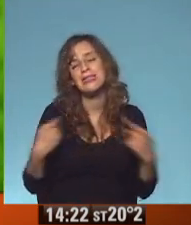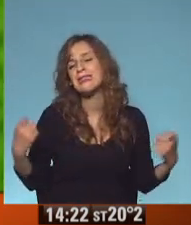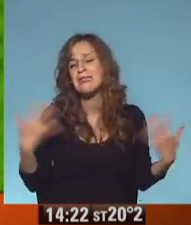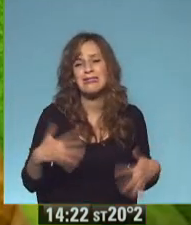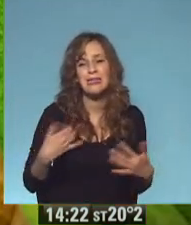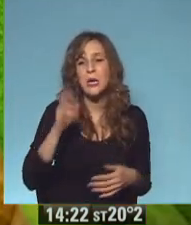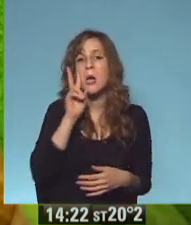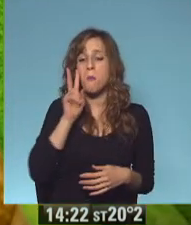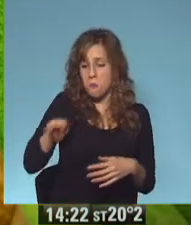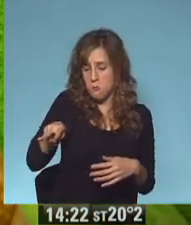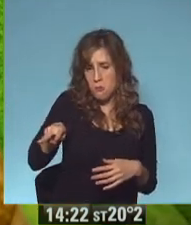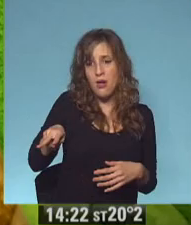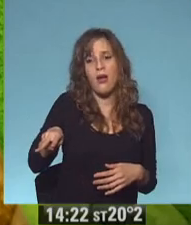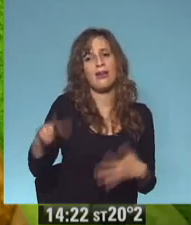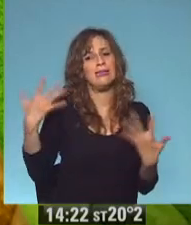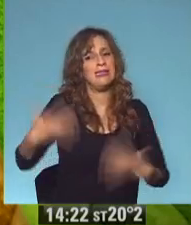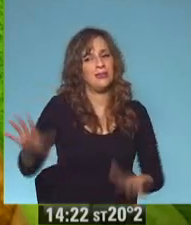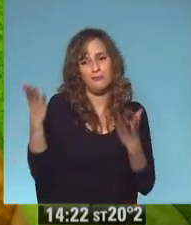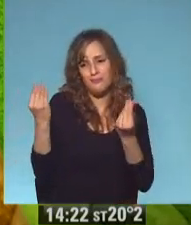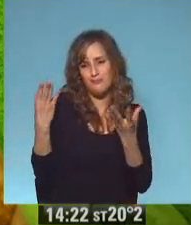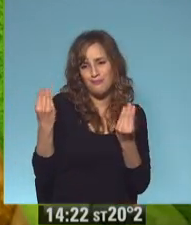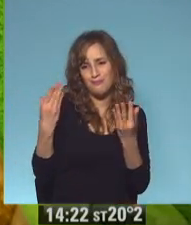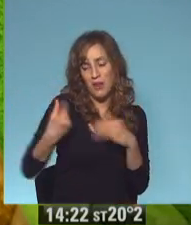miré? ¡Este es el final!